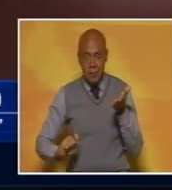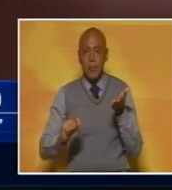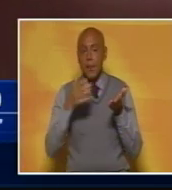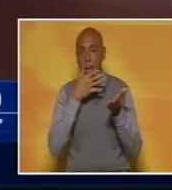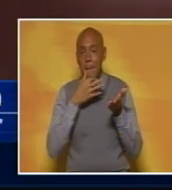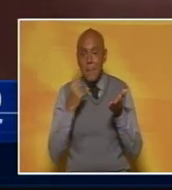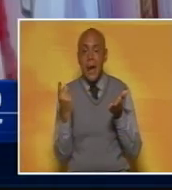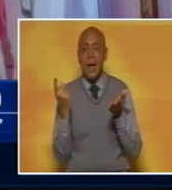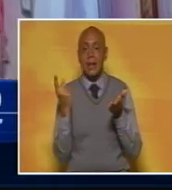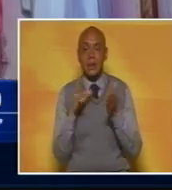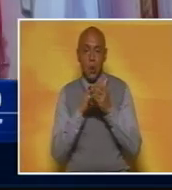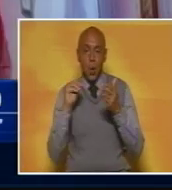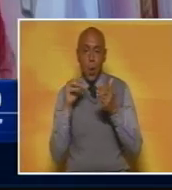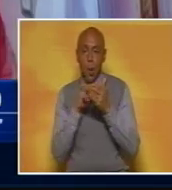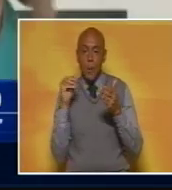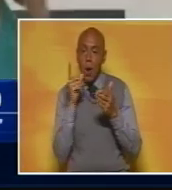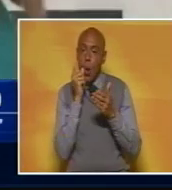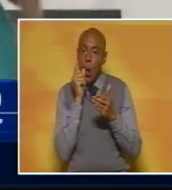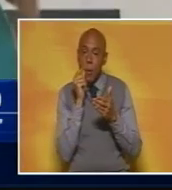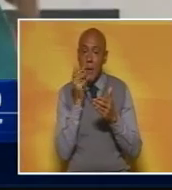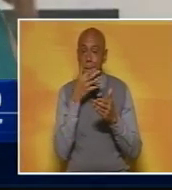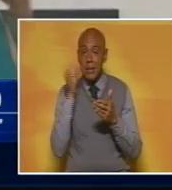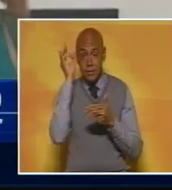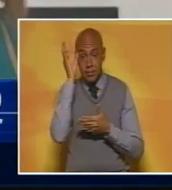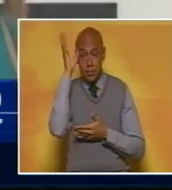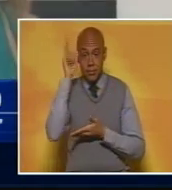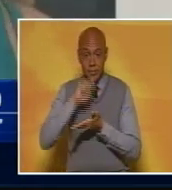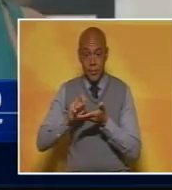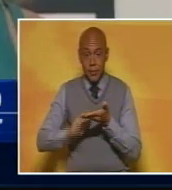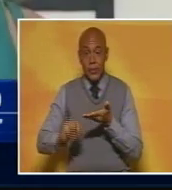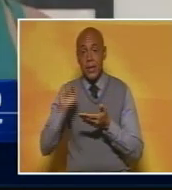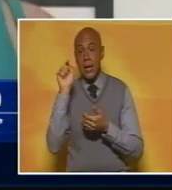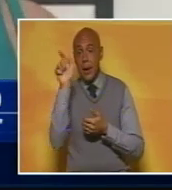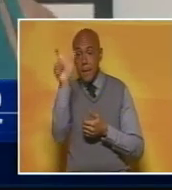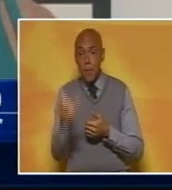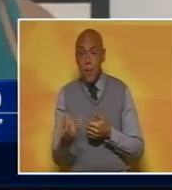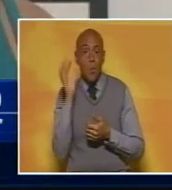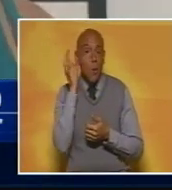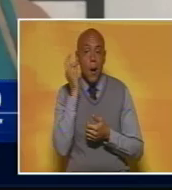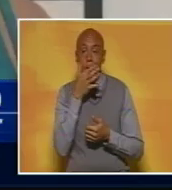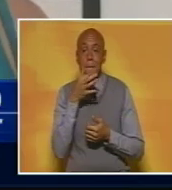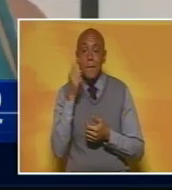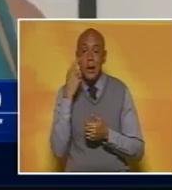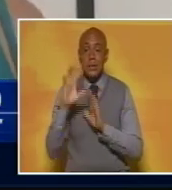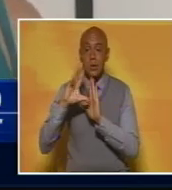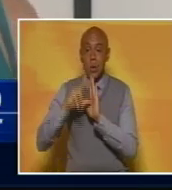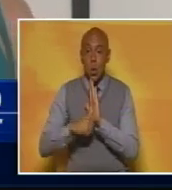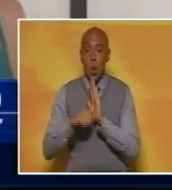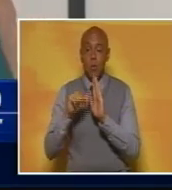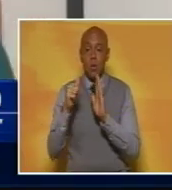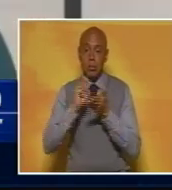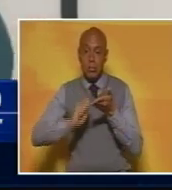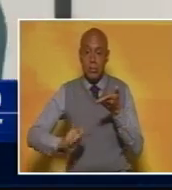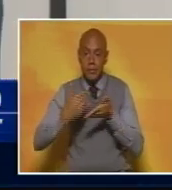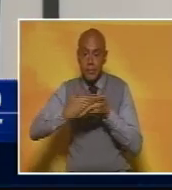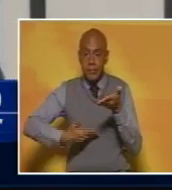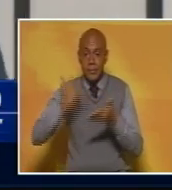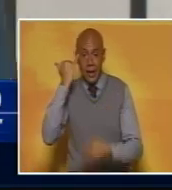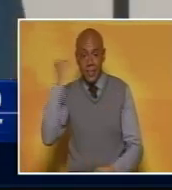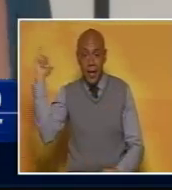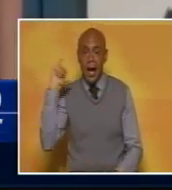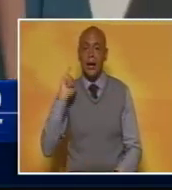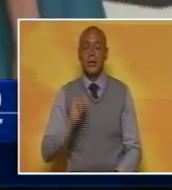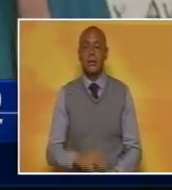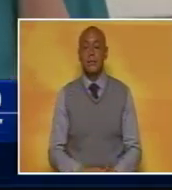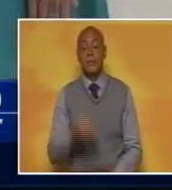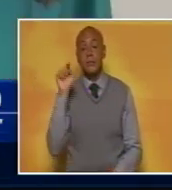fue efectuada por 2 sujetos compositores quienes aseguran que la cantante les robó parte de la letra. El proceso legal